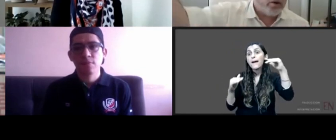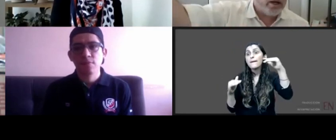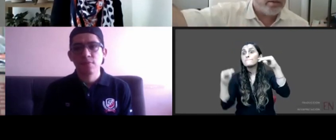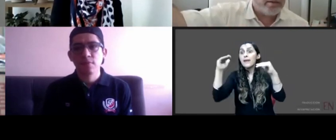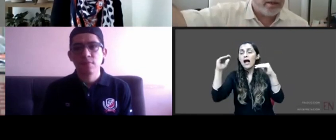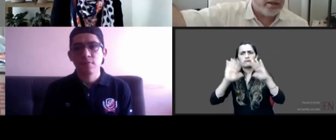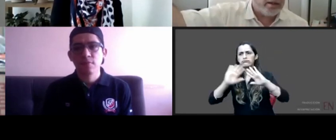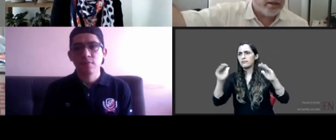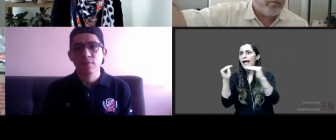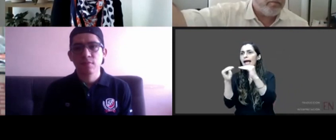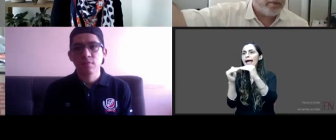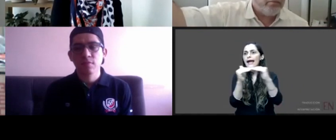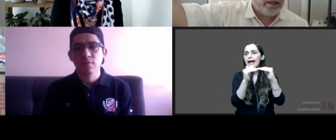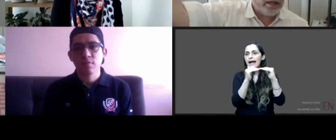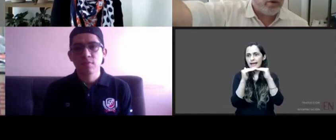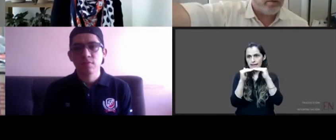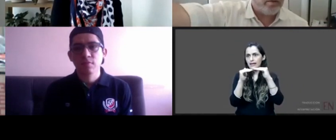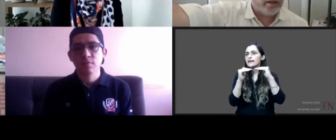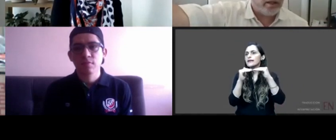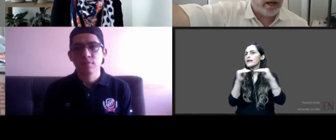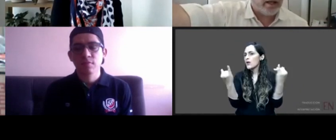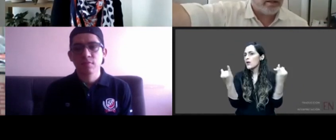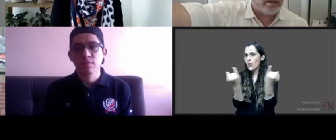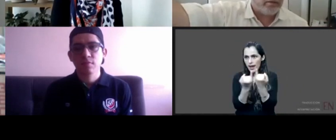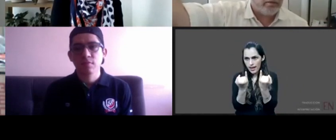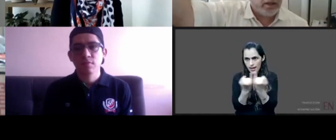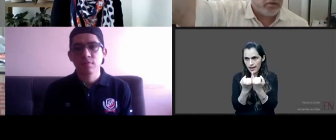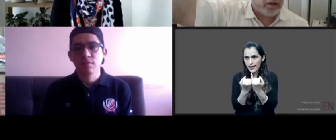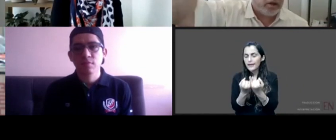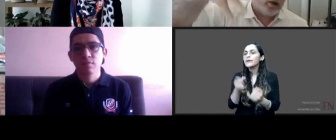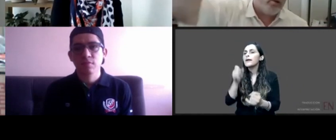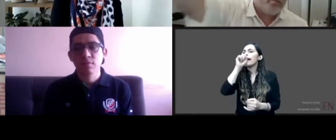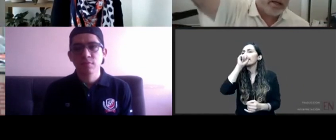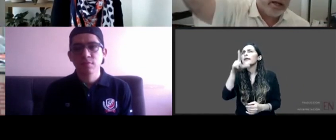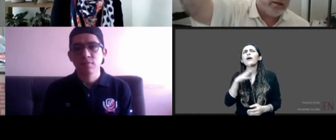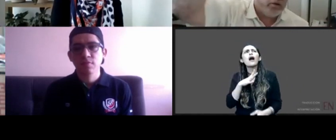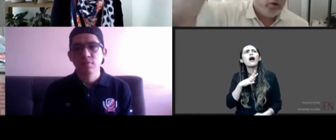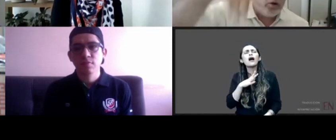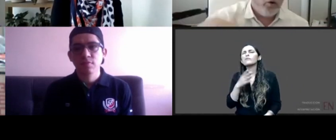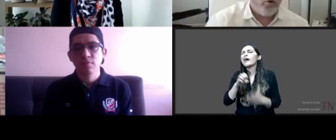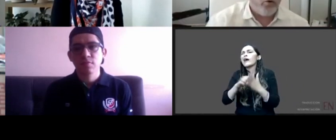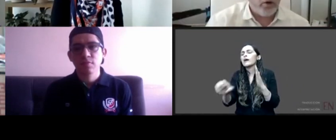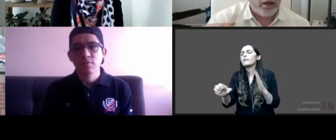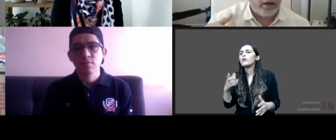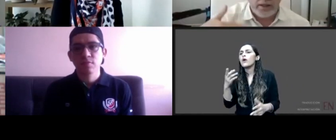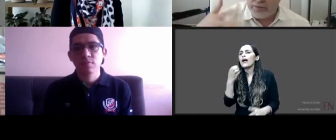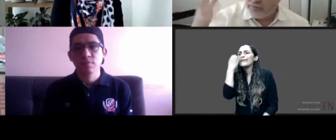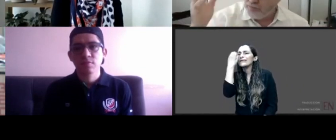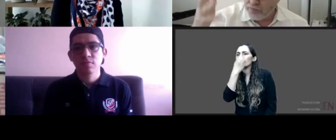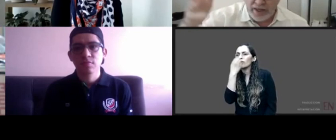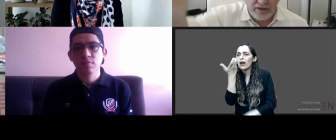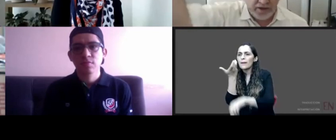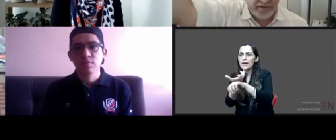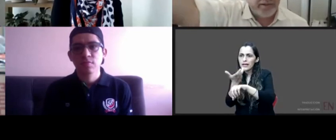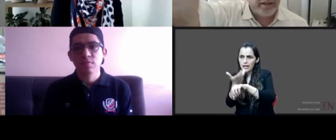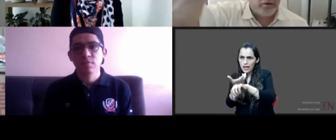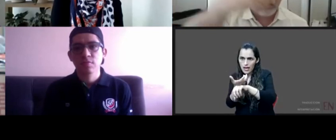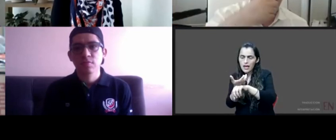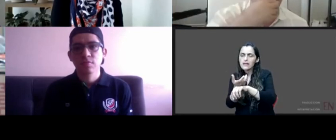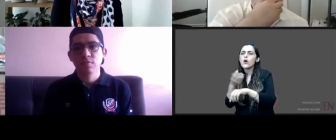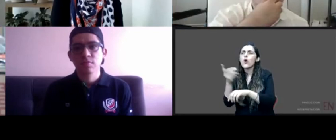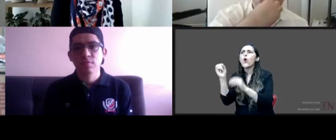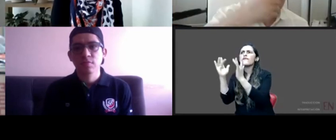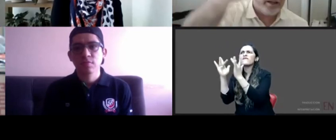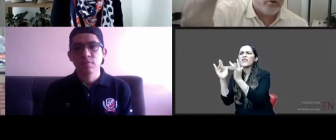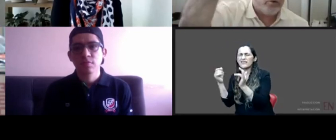las escuelas bilingües de carácter, digamos, el colegio americano o la francesa, no